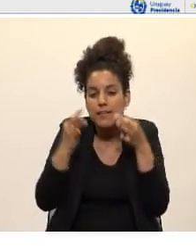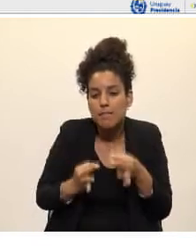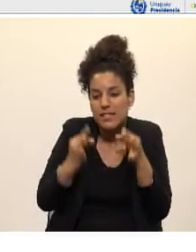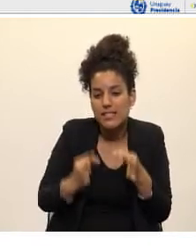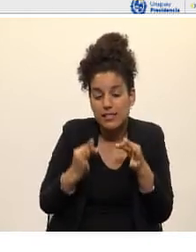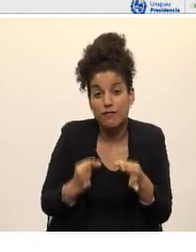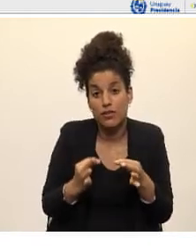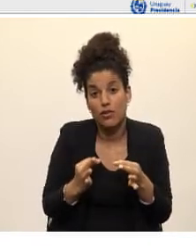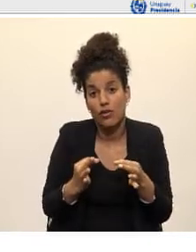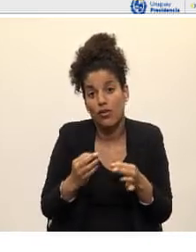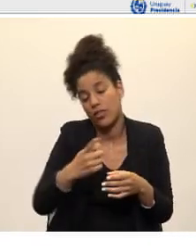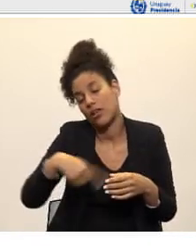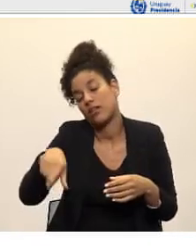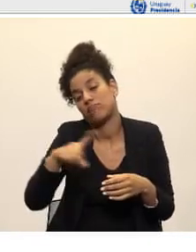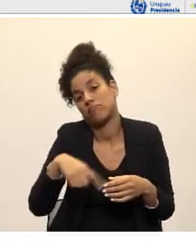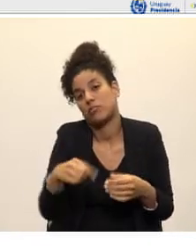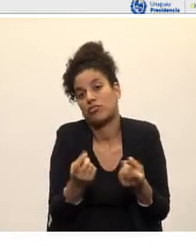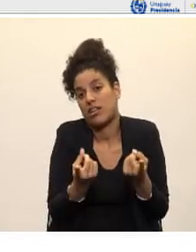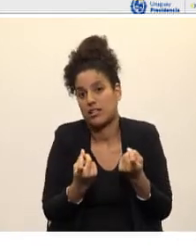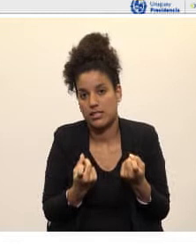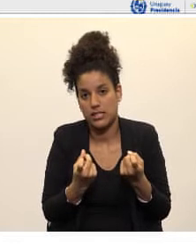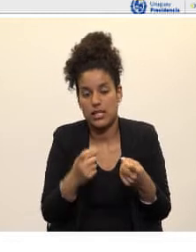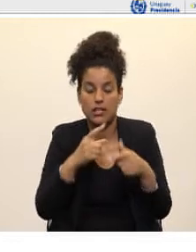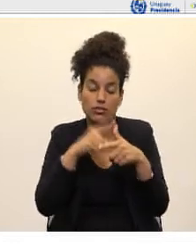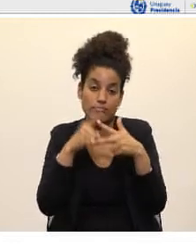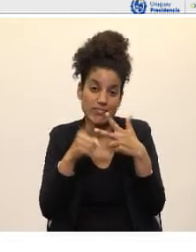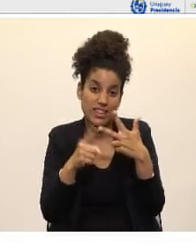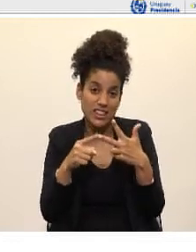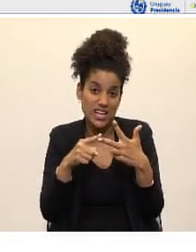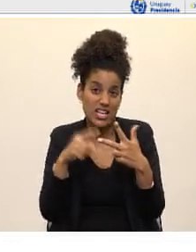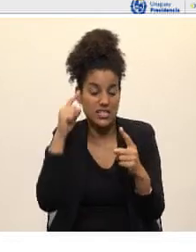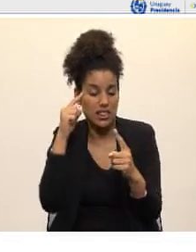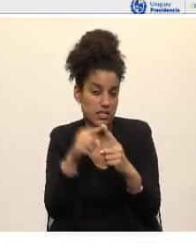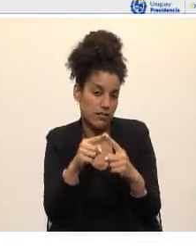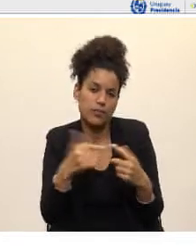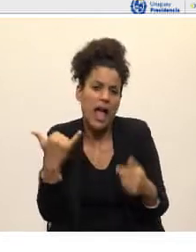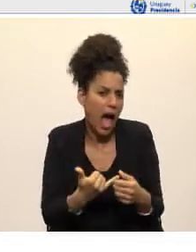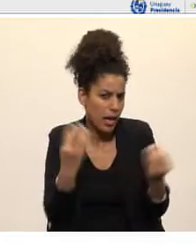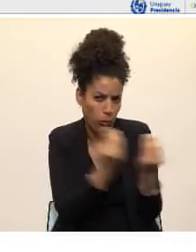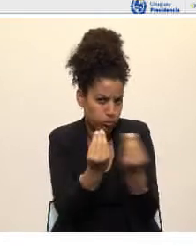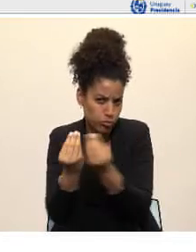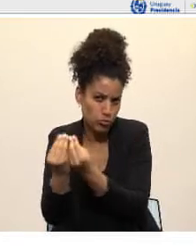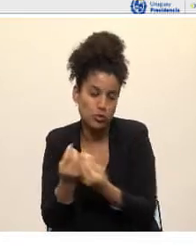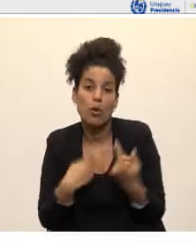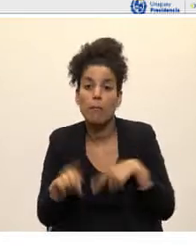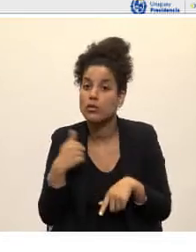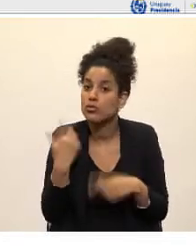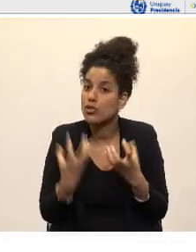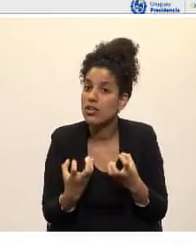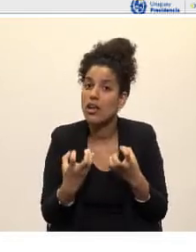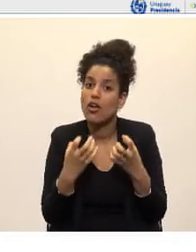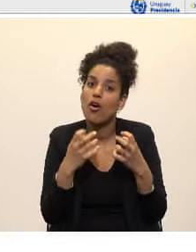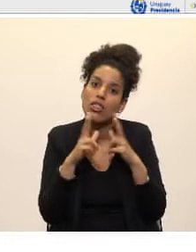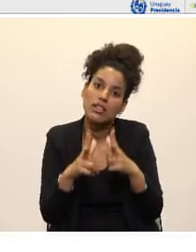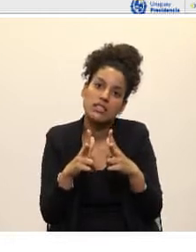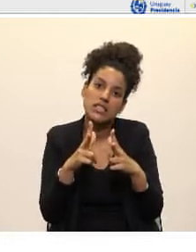eso planteo al menos 3 tipos de desafíos. En realidad hay muchos desafíos, pero quiero focalizar en estos desafíos